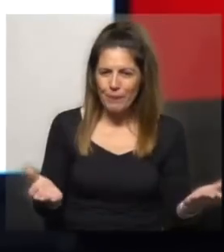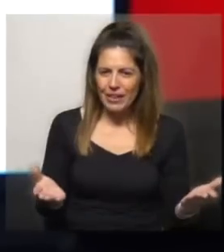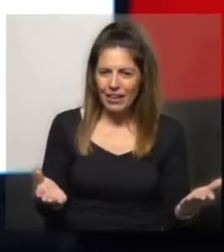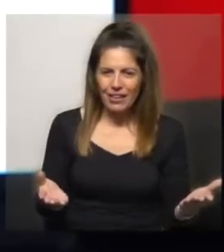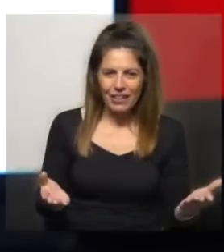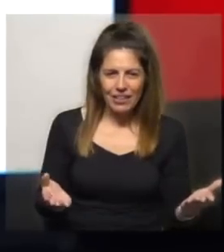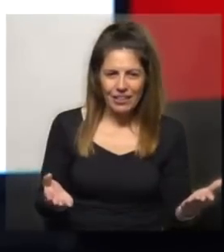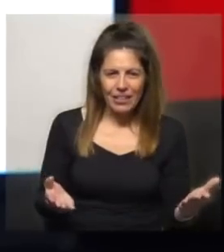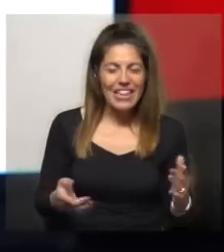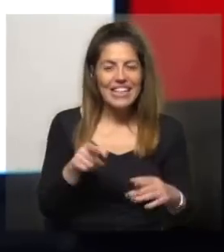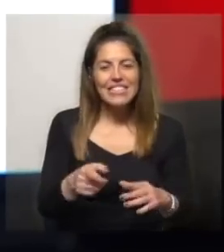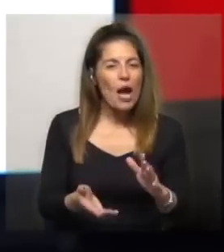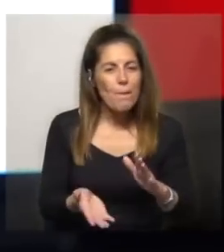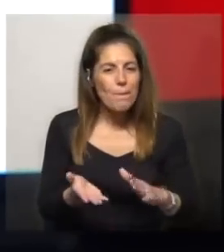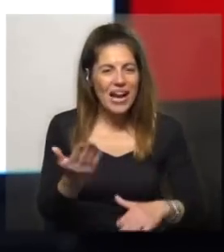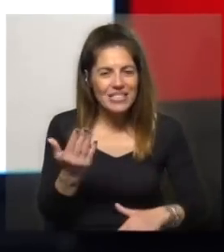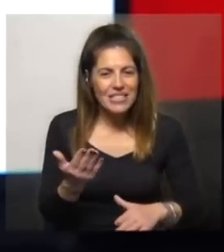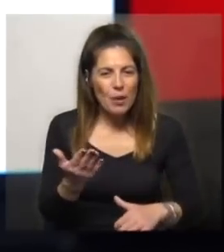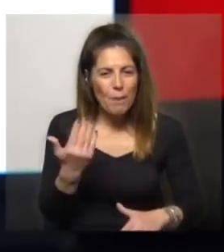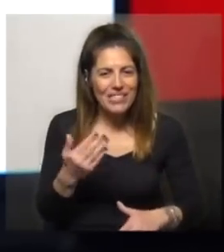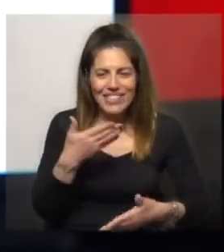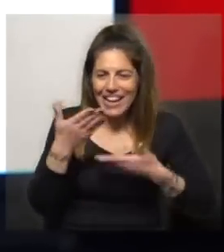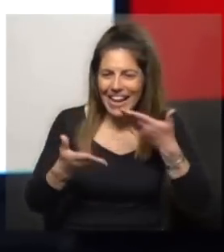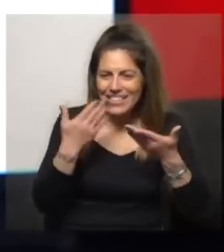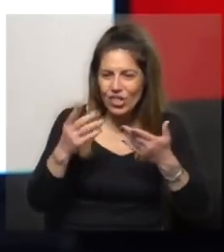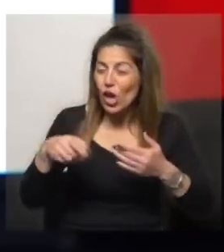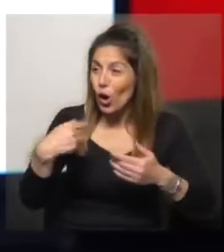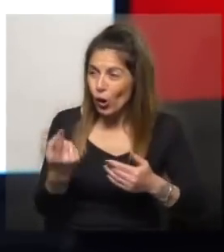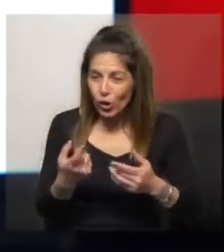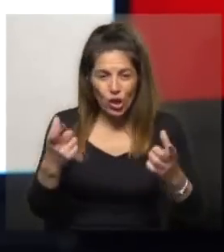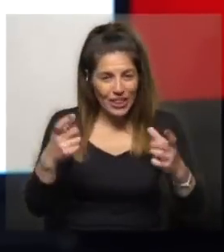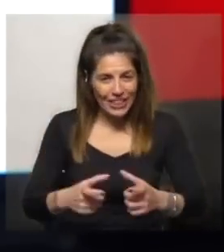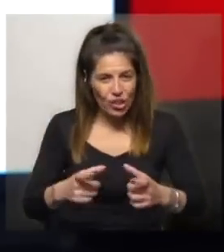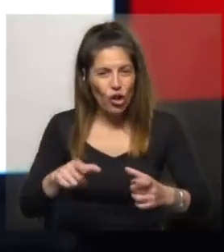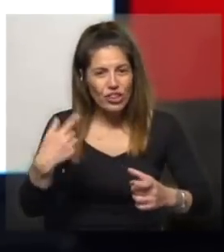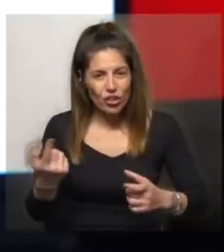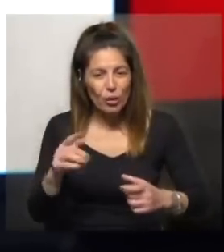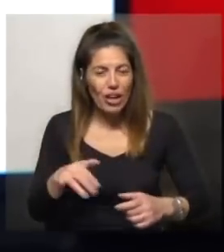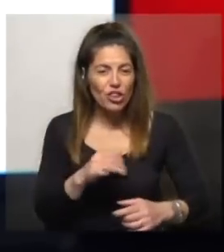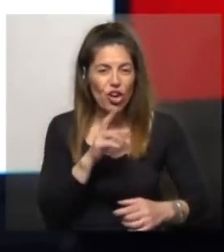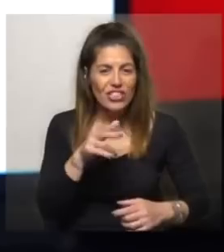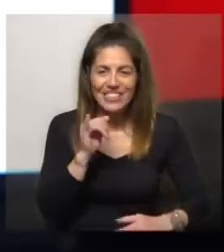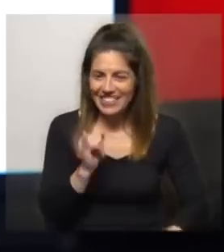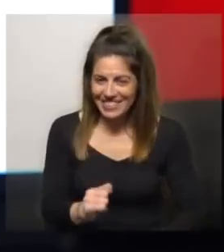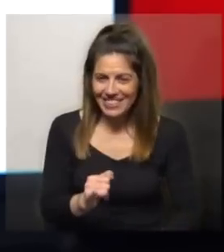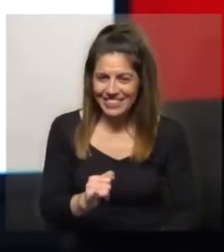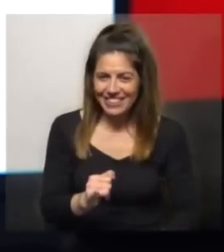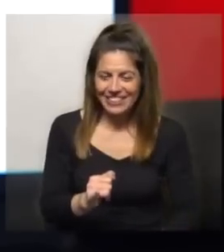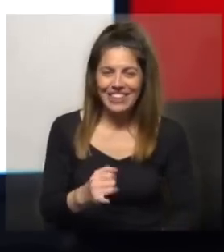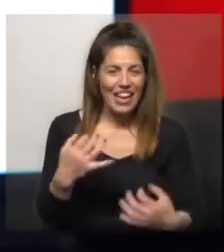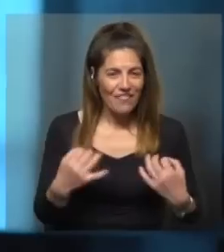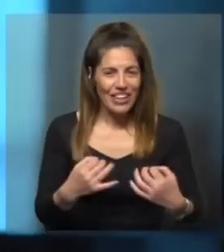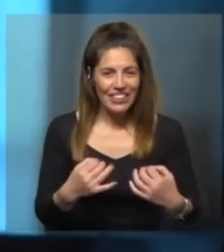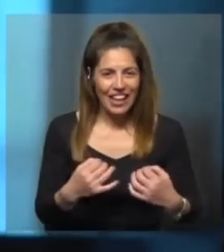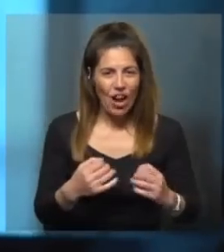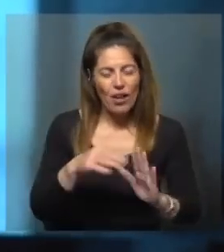tiene más este más canciones con otros en discos de otros porque a todo dice que sí es verdad tiene